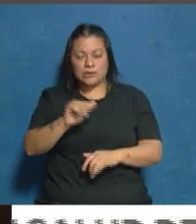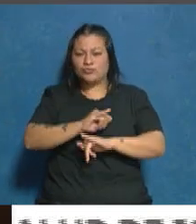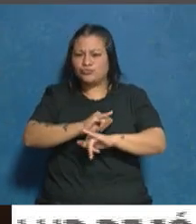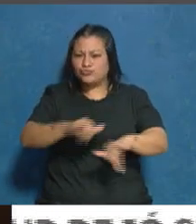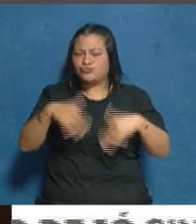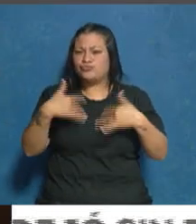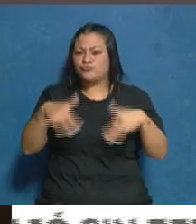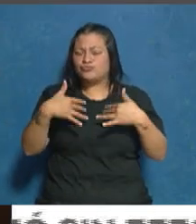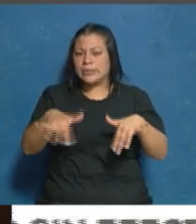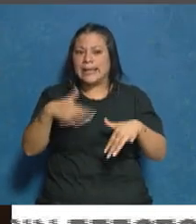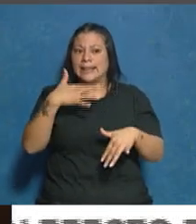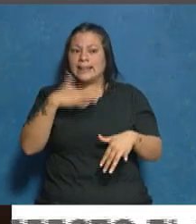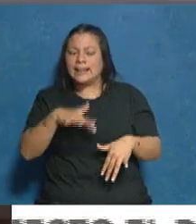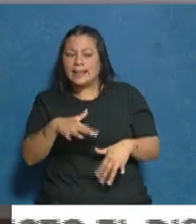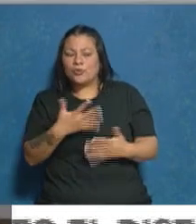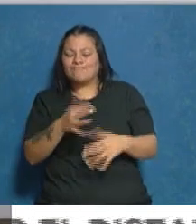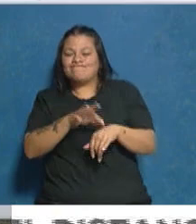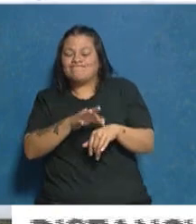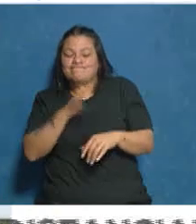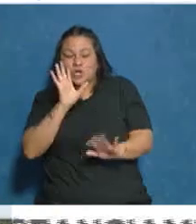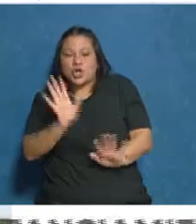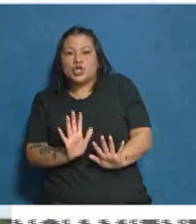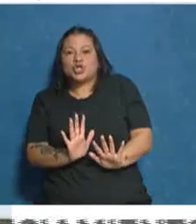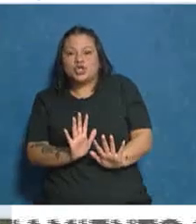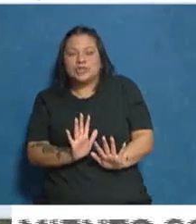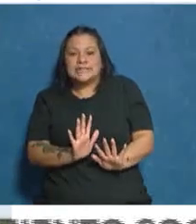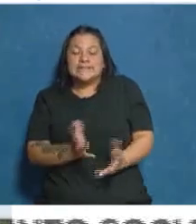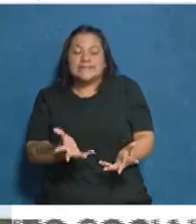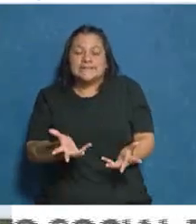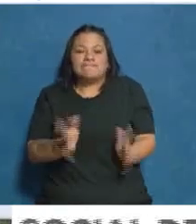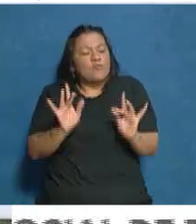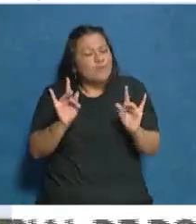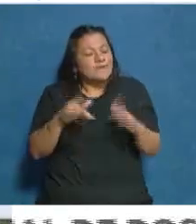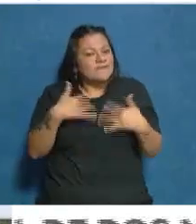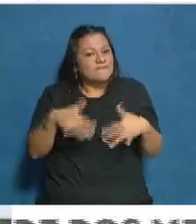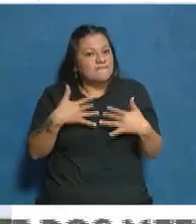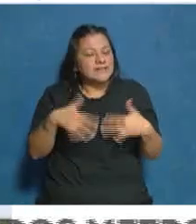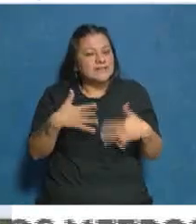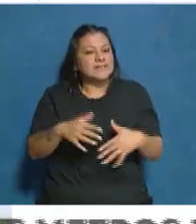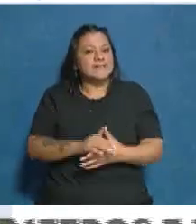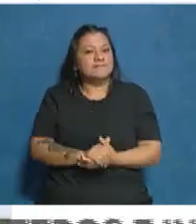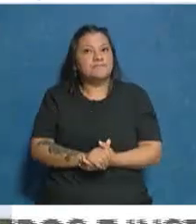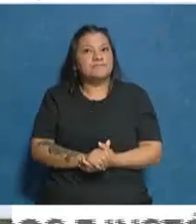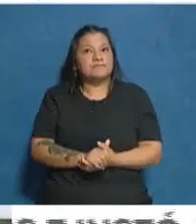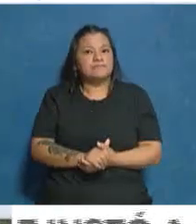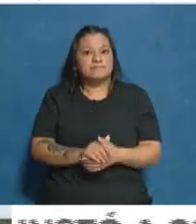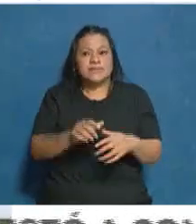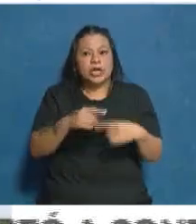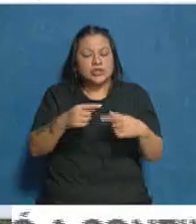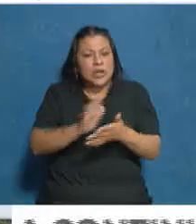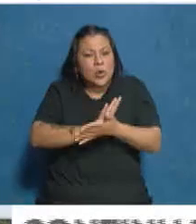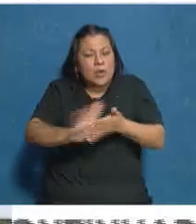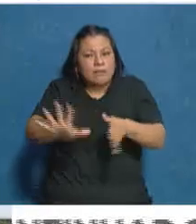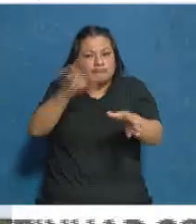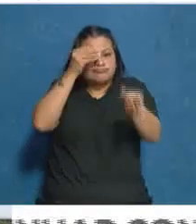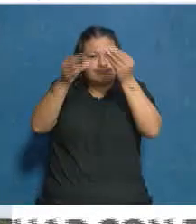noticia, también entender, uno que no viene del mundo de la medicina incorporar un montón de conceptos y romper muchos,